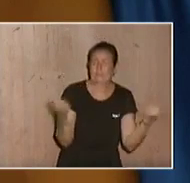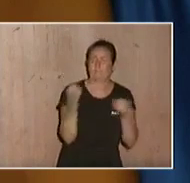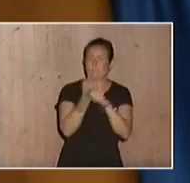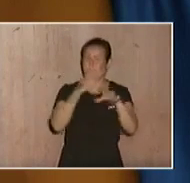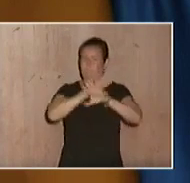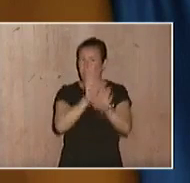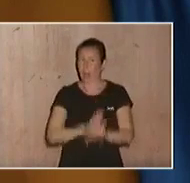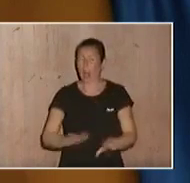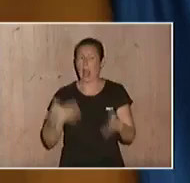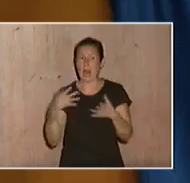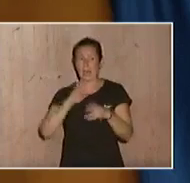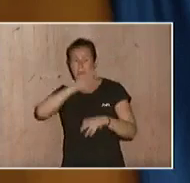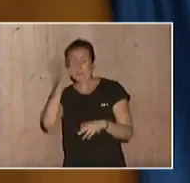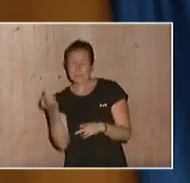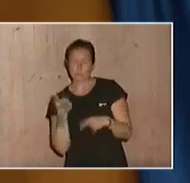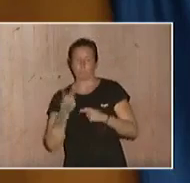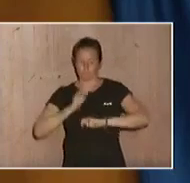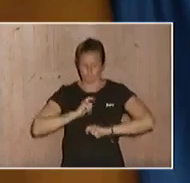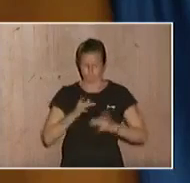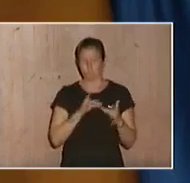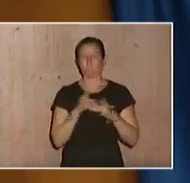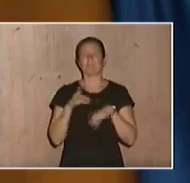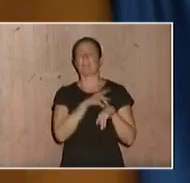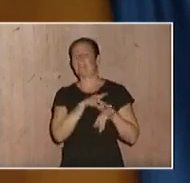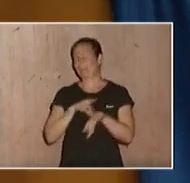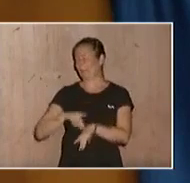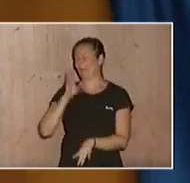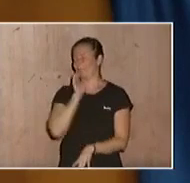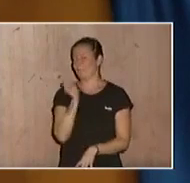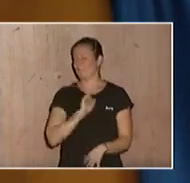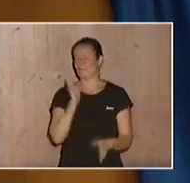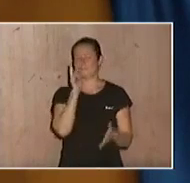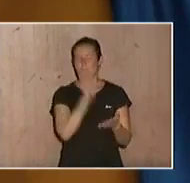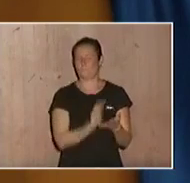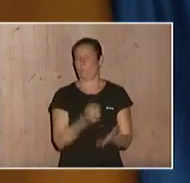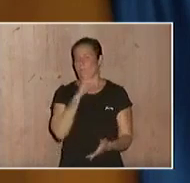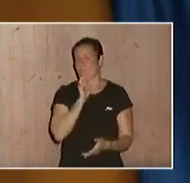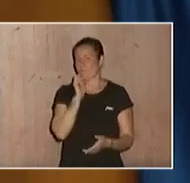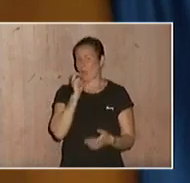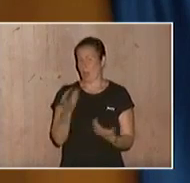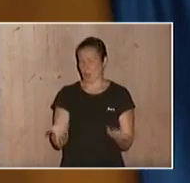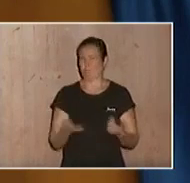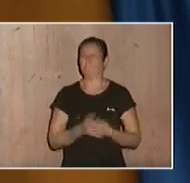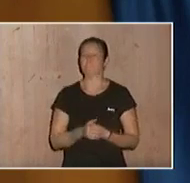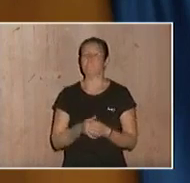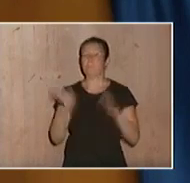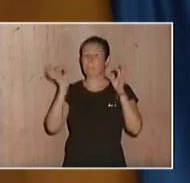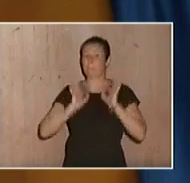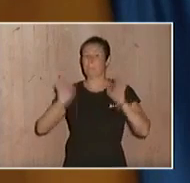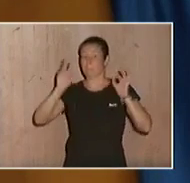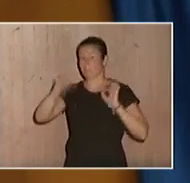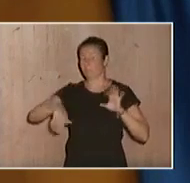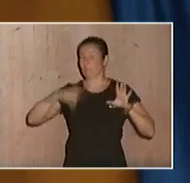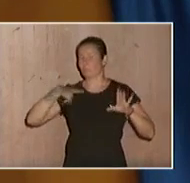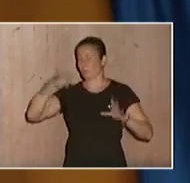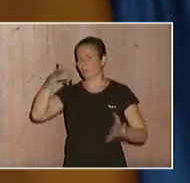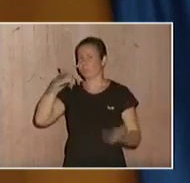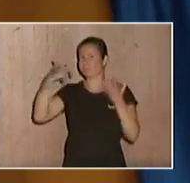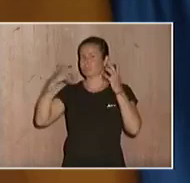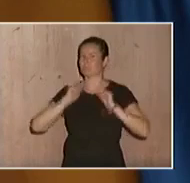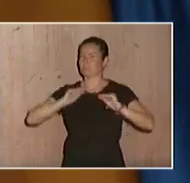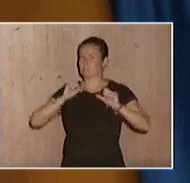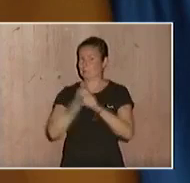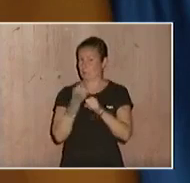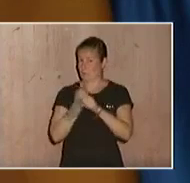y en sus primeras presentaciones en conferencias. Un aspecto especialmente destacable